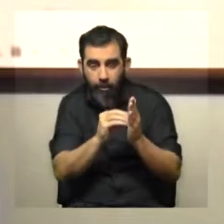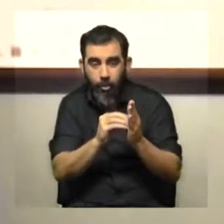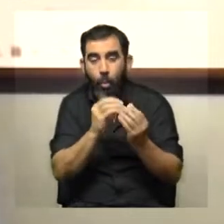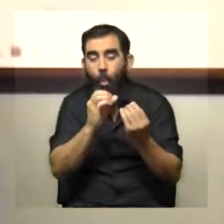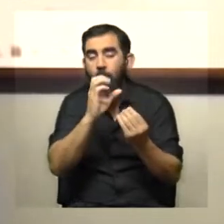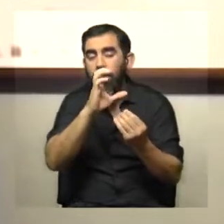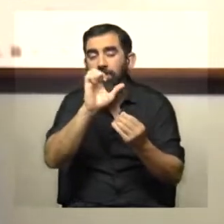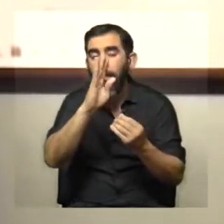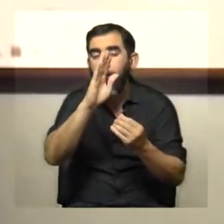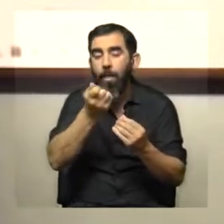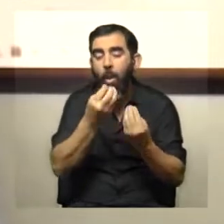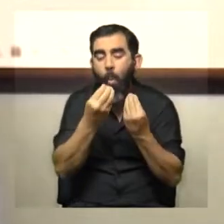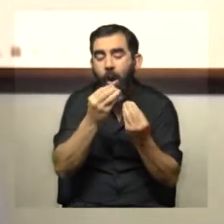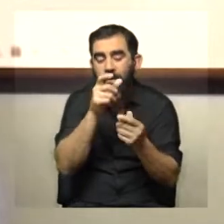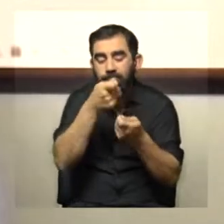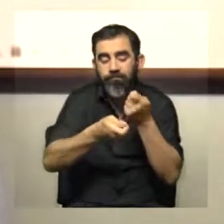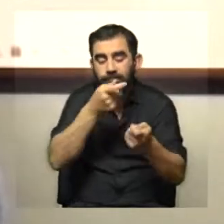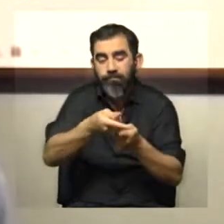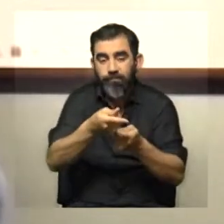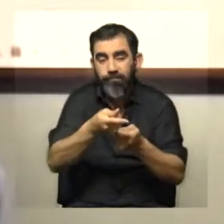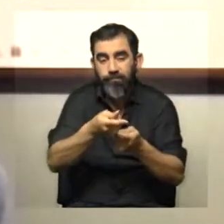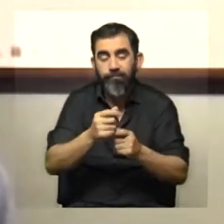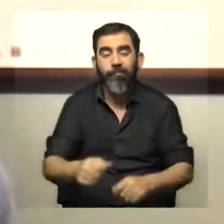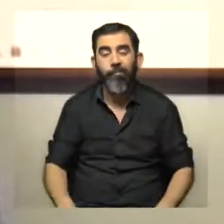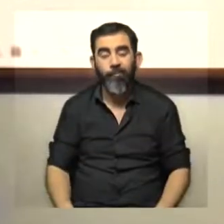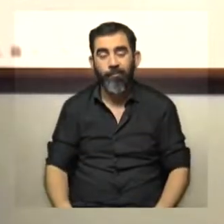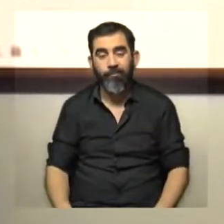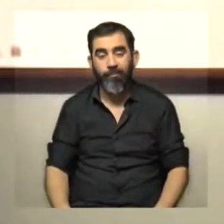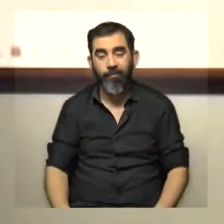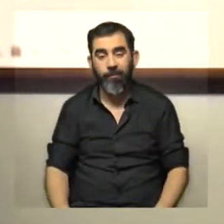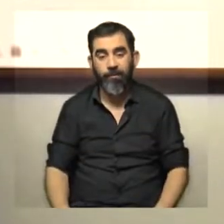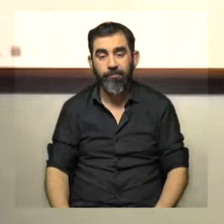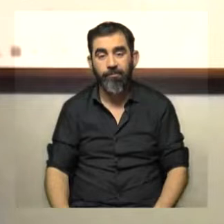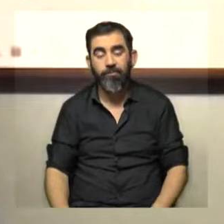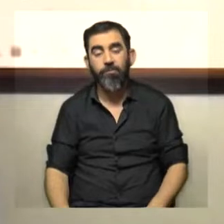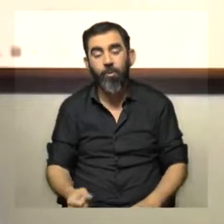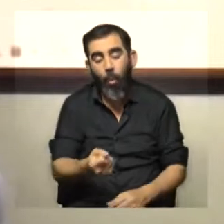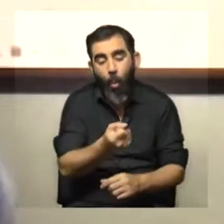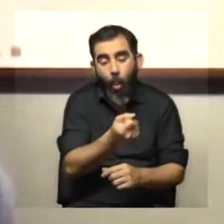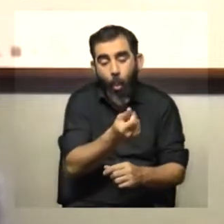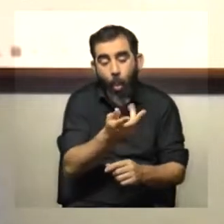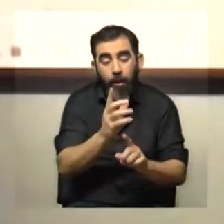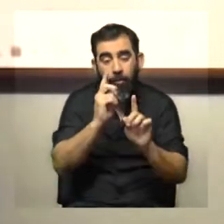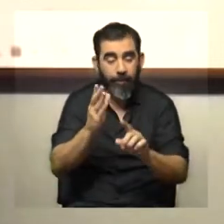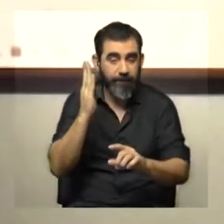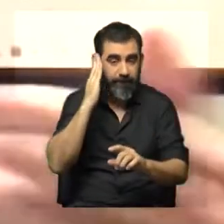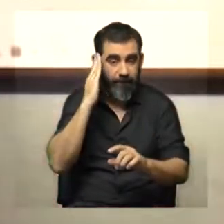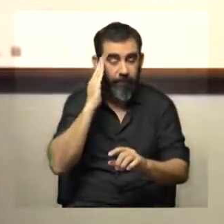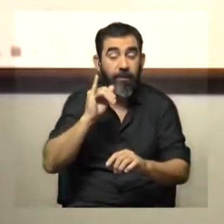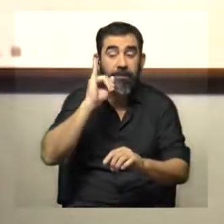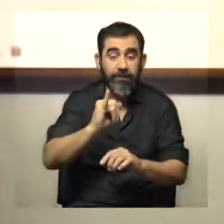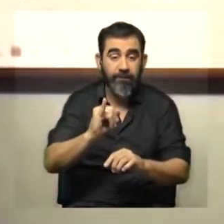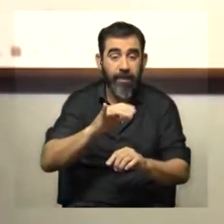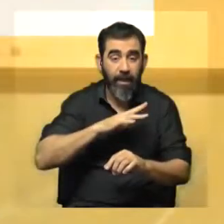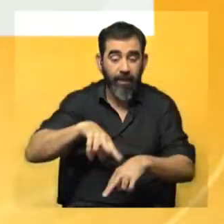qué individuo, qué microorganismo está haciendo el trabajo de esa fermentación, en qué cantidades y además se ha estudiado